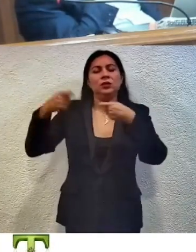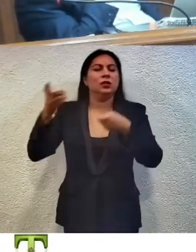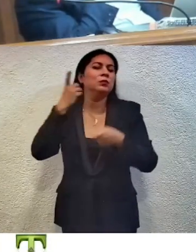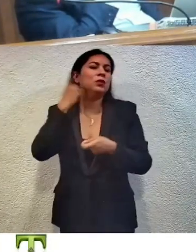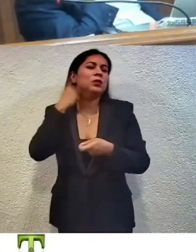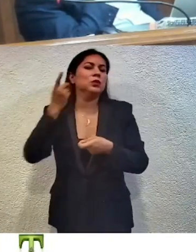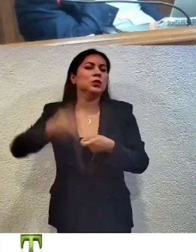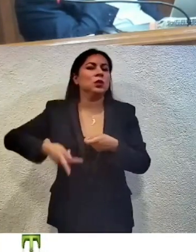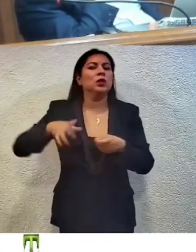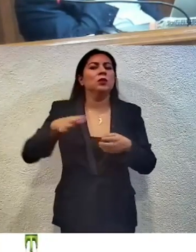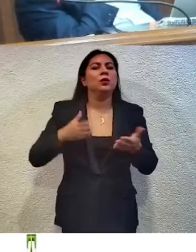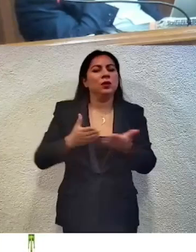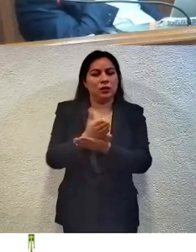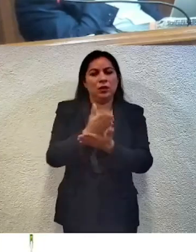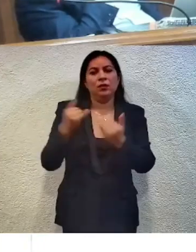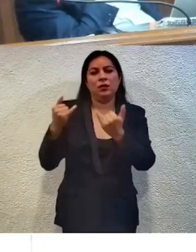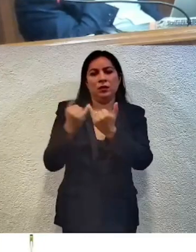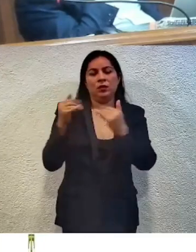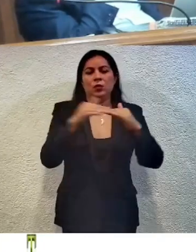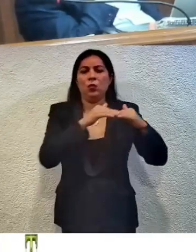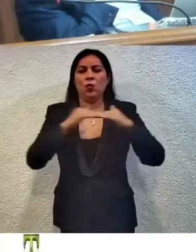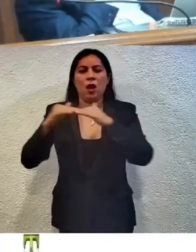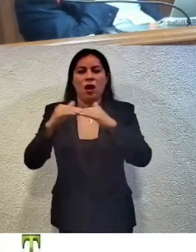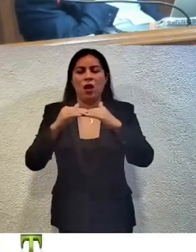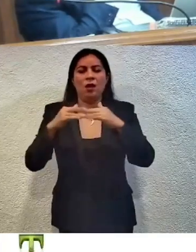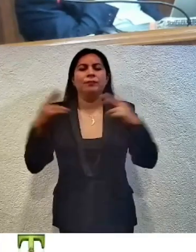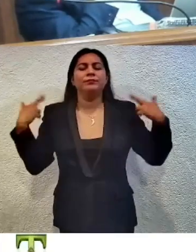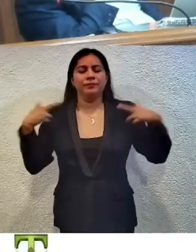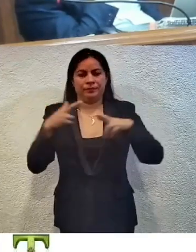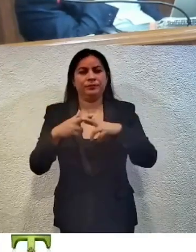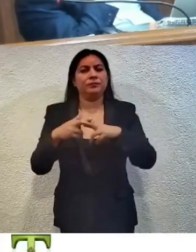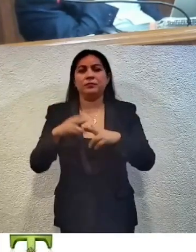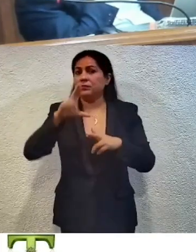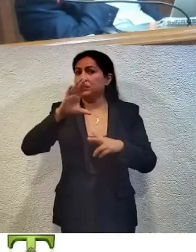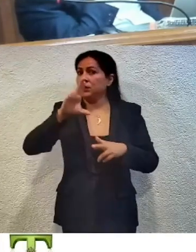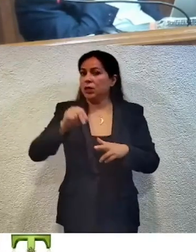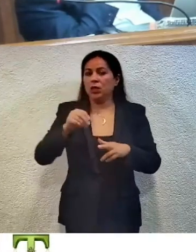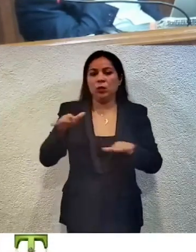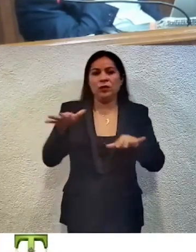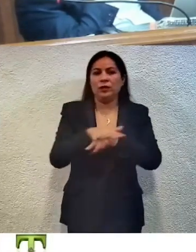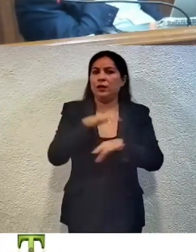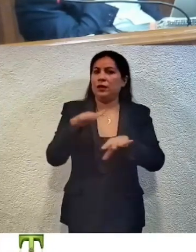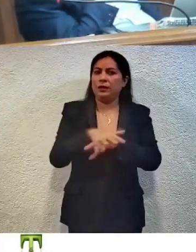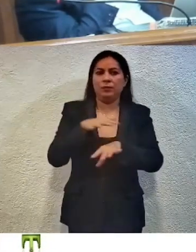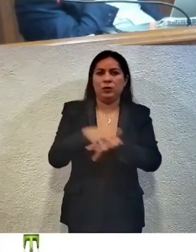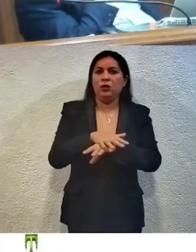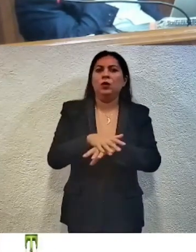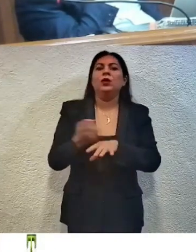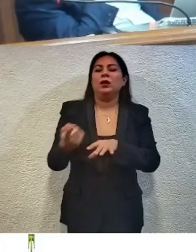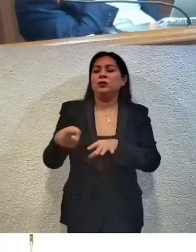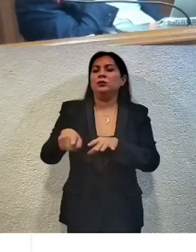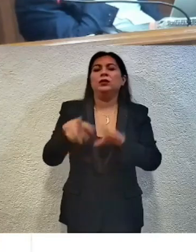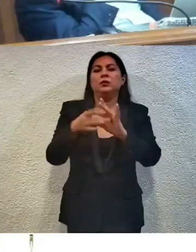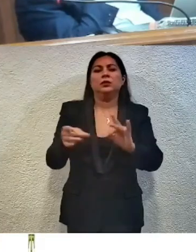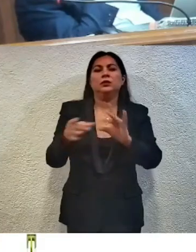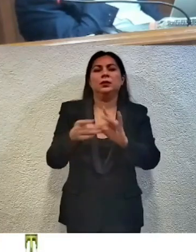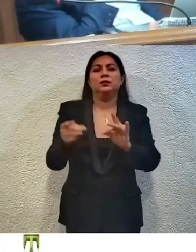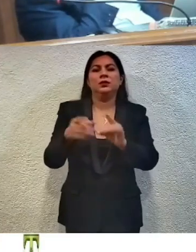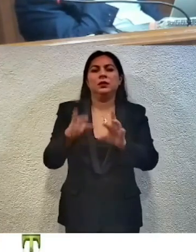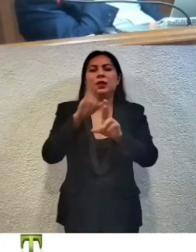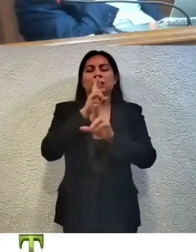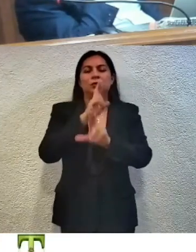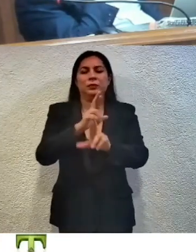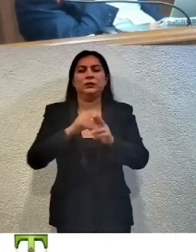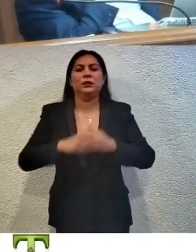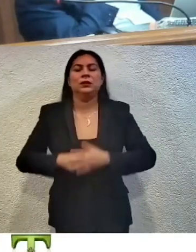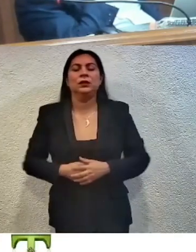diputaciones locales por el principio de representación proporcional que no fueron objeto de modificación en los términos señalados en la presente